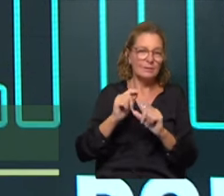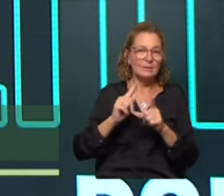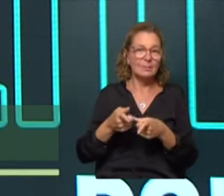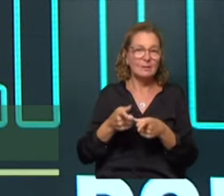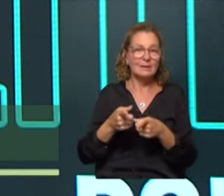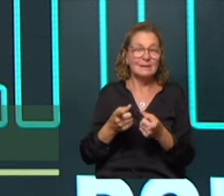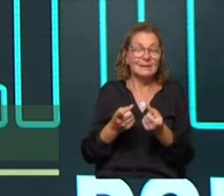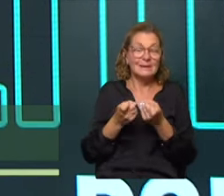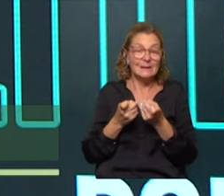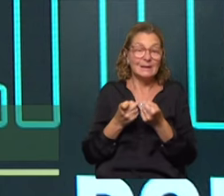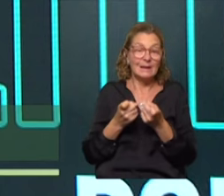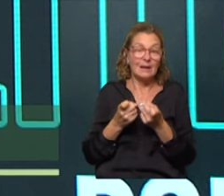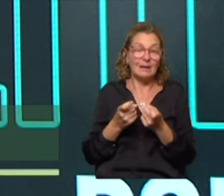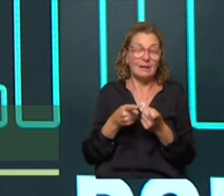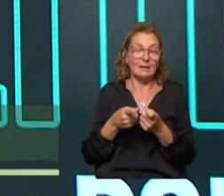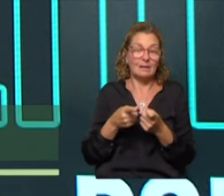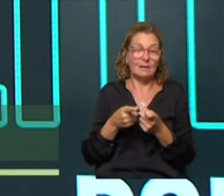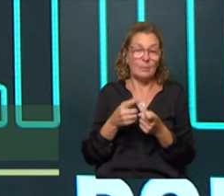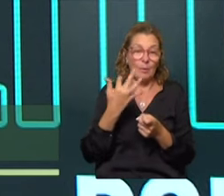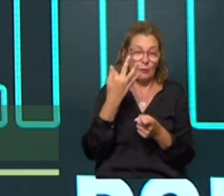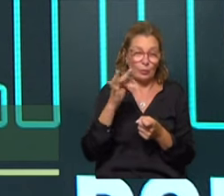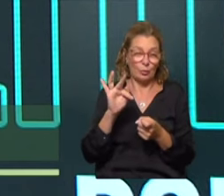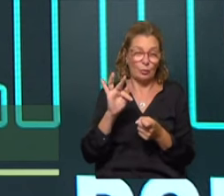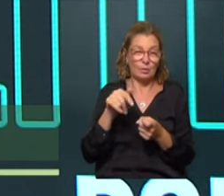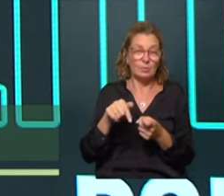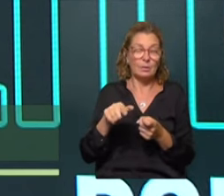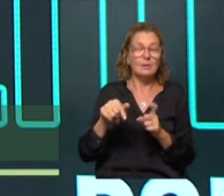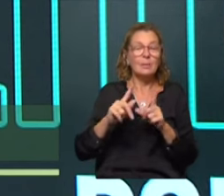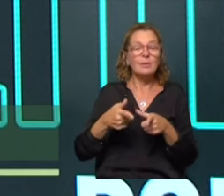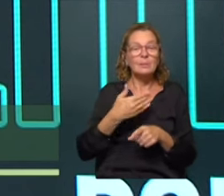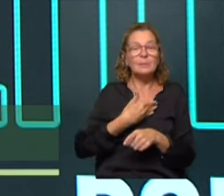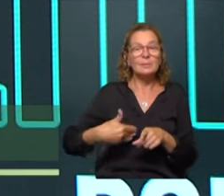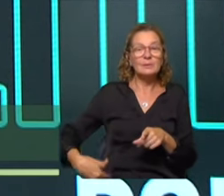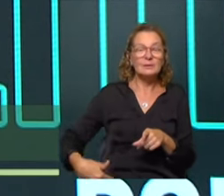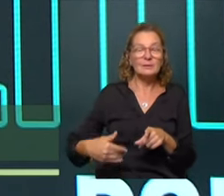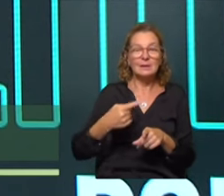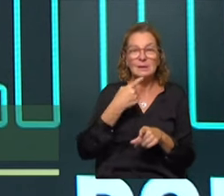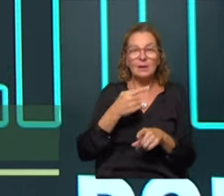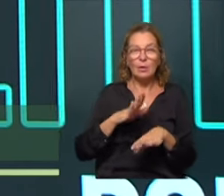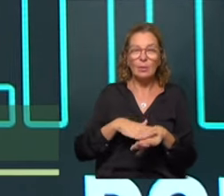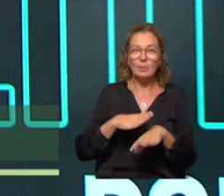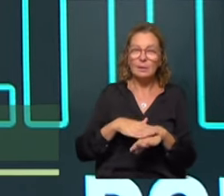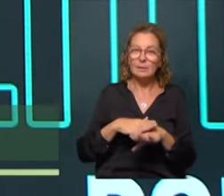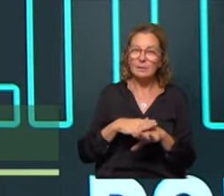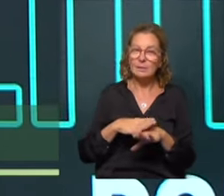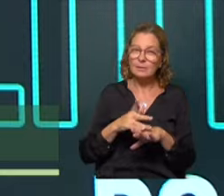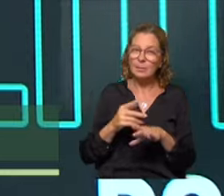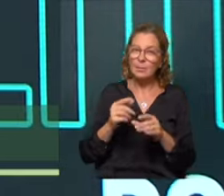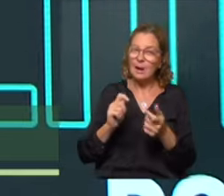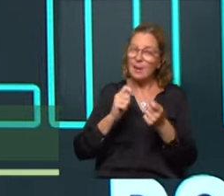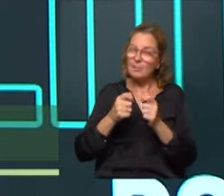la necesidad de certezas para el futuro. Y el propio presidente se encargó, porque va siendo